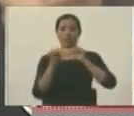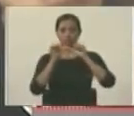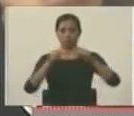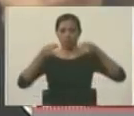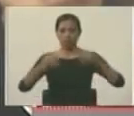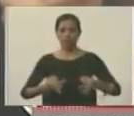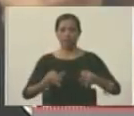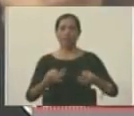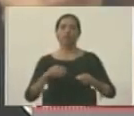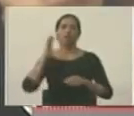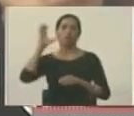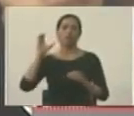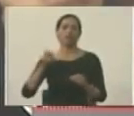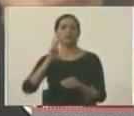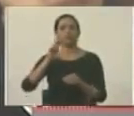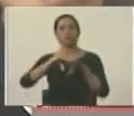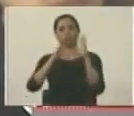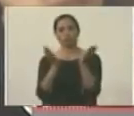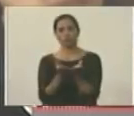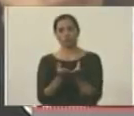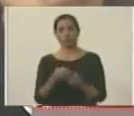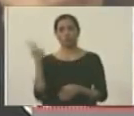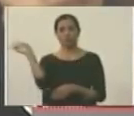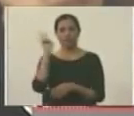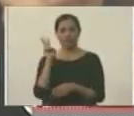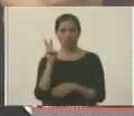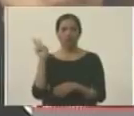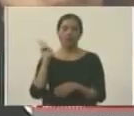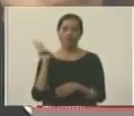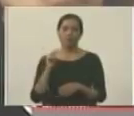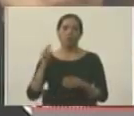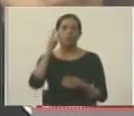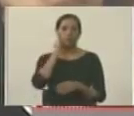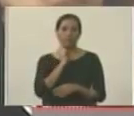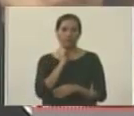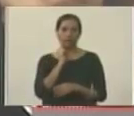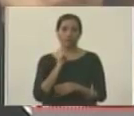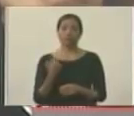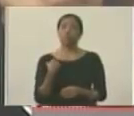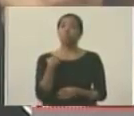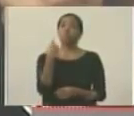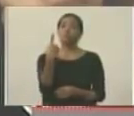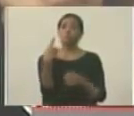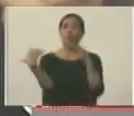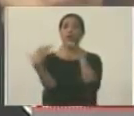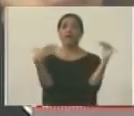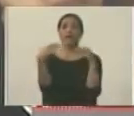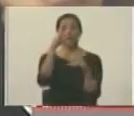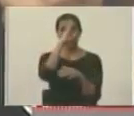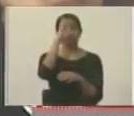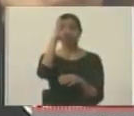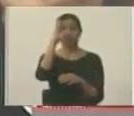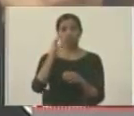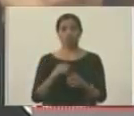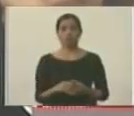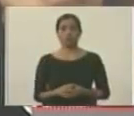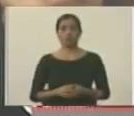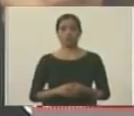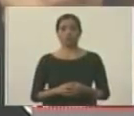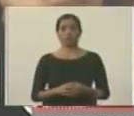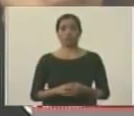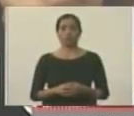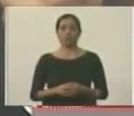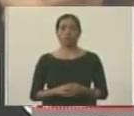del tercer mundo. Venezuela, la Venezuela bolivariana. Es la primera guerra, Diosdado.